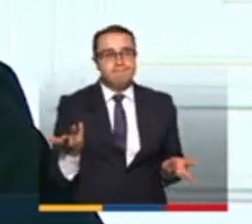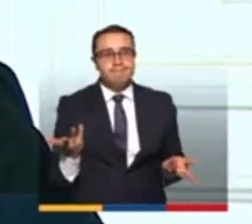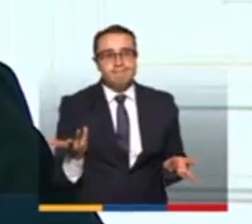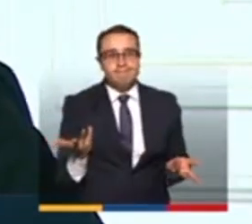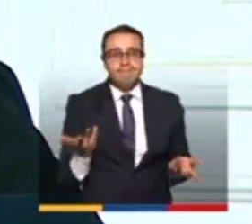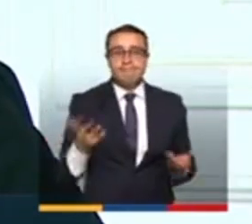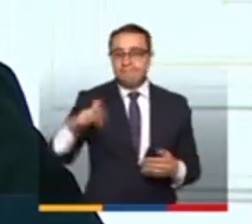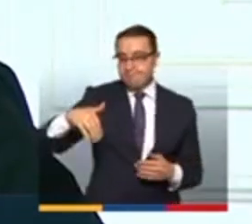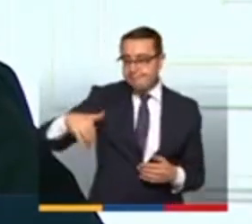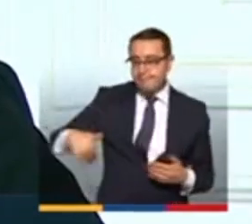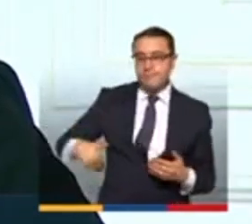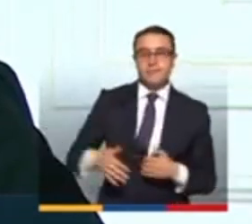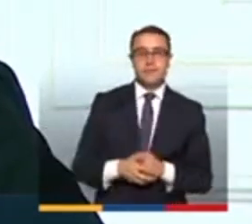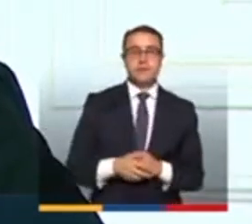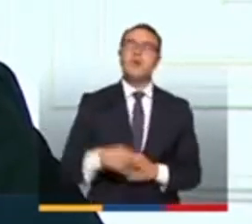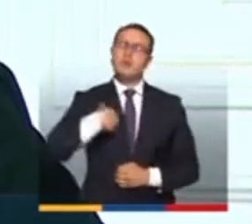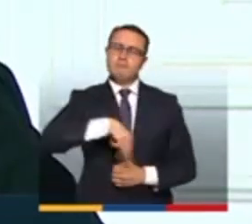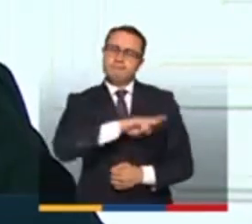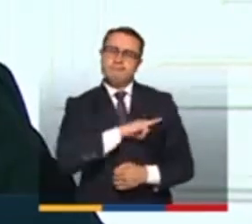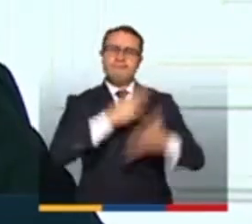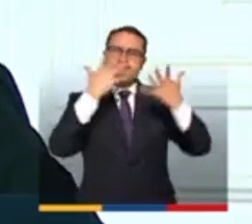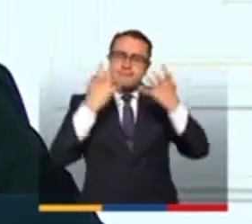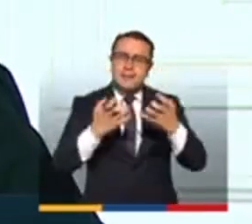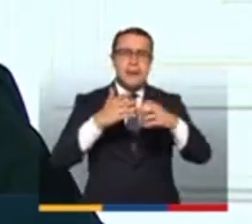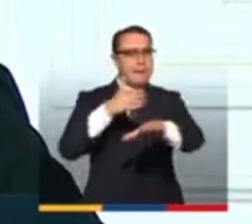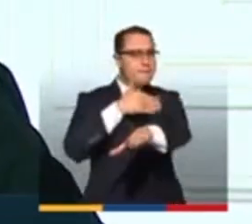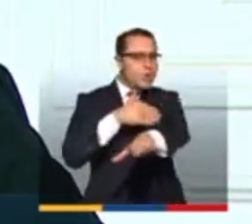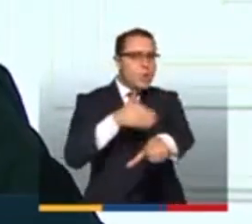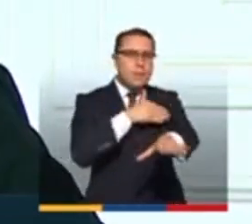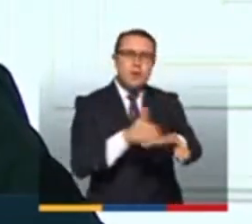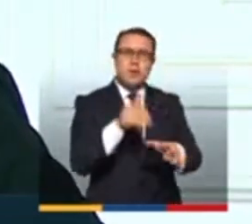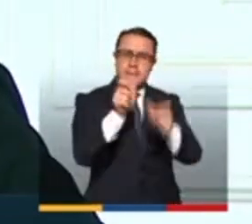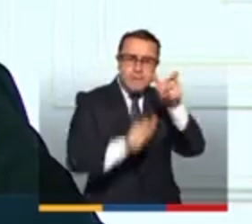Nosotros lo que queremos son millones de generadores de energía